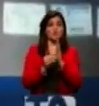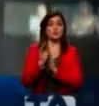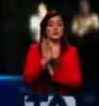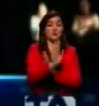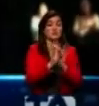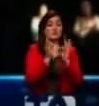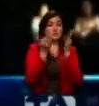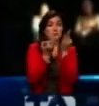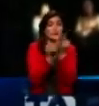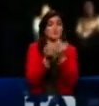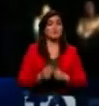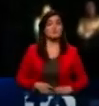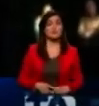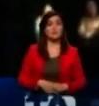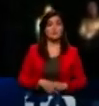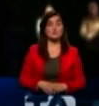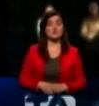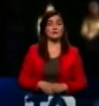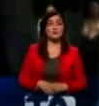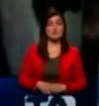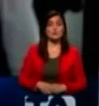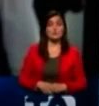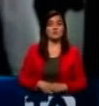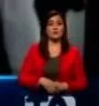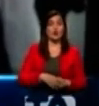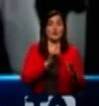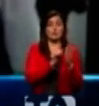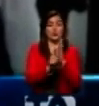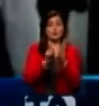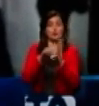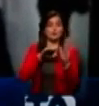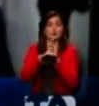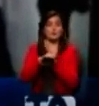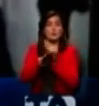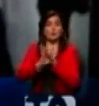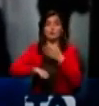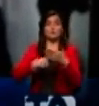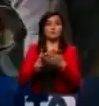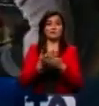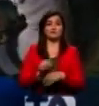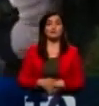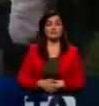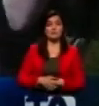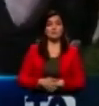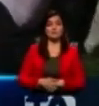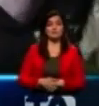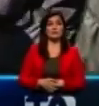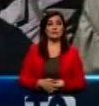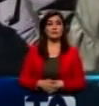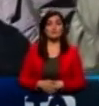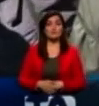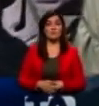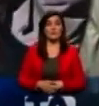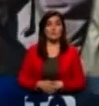de los familiares y supuestos beneficiarios de parte del dinero que no ha sido justificado. En Quito, Fausto